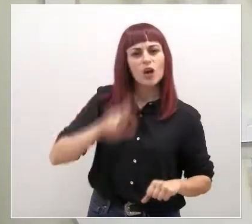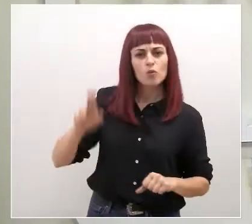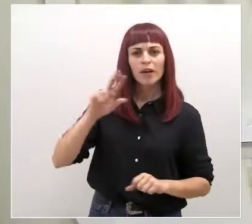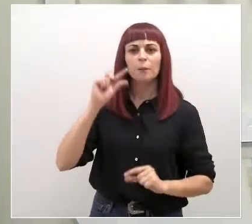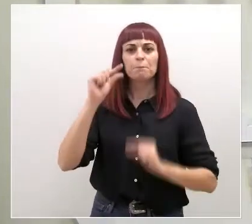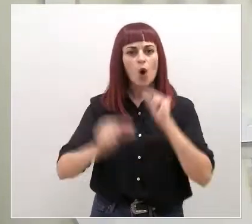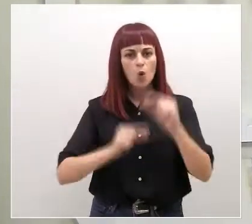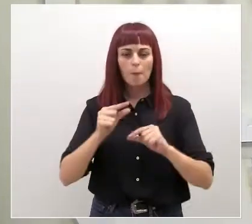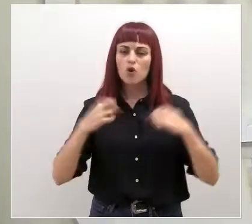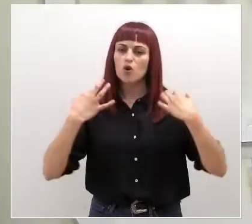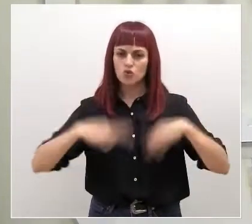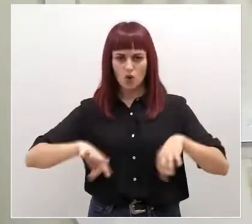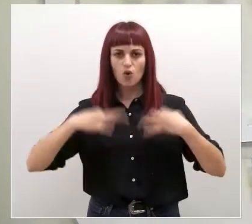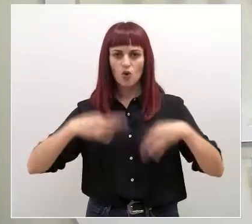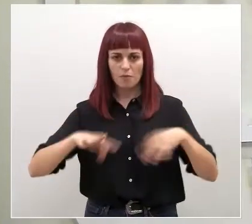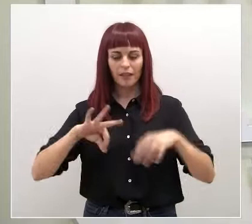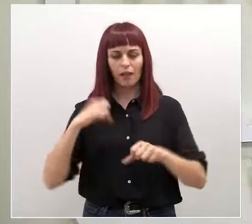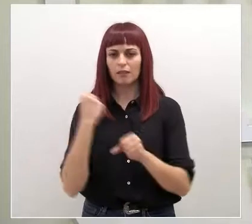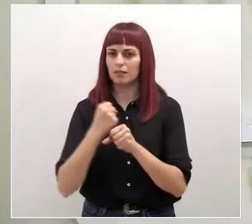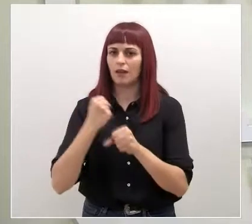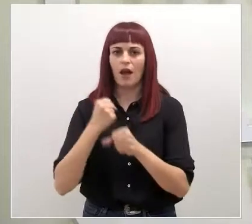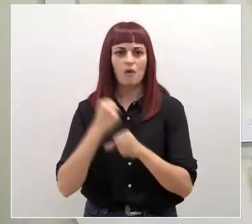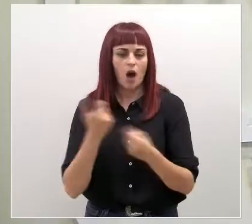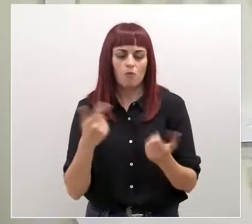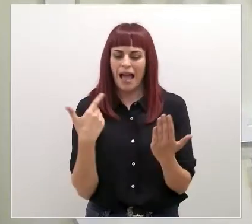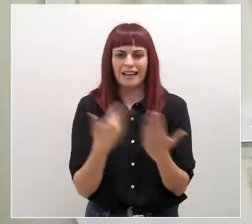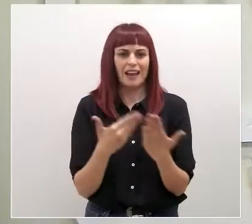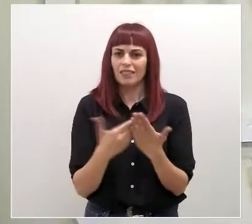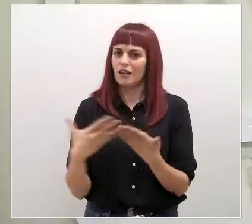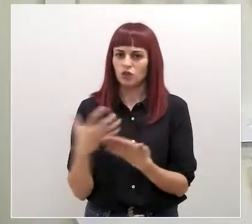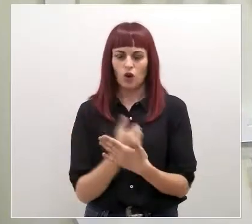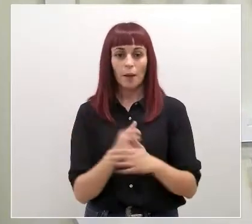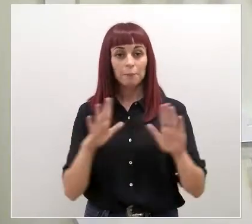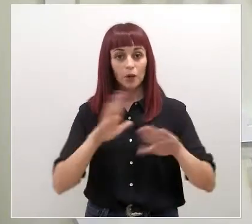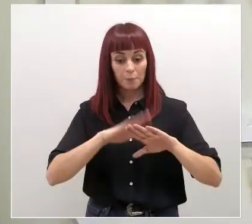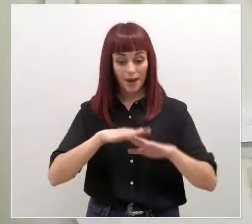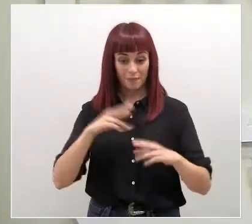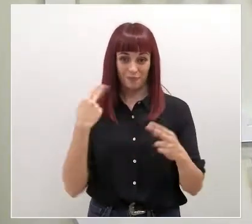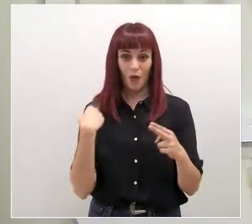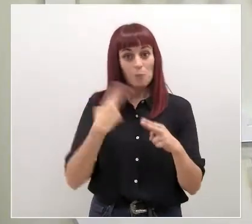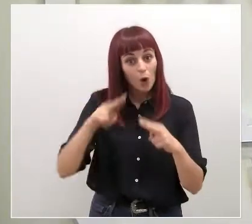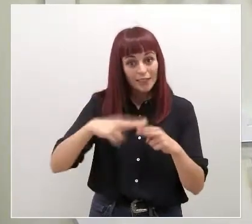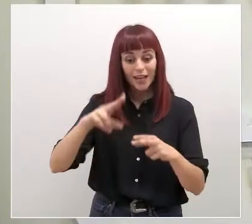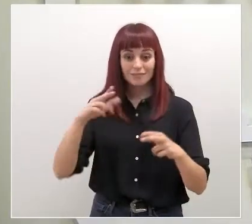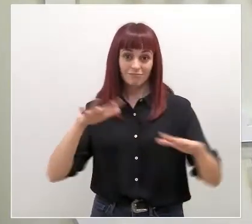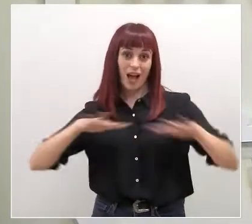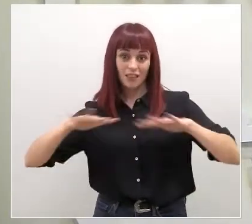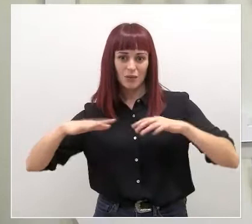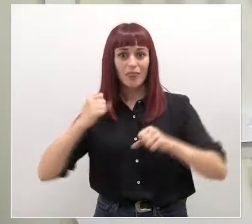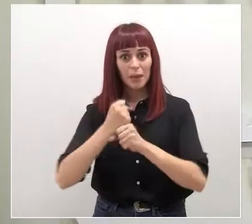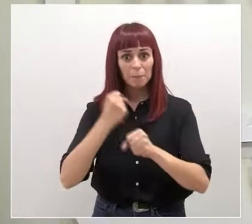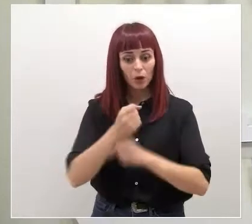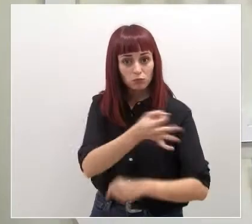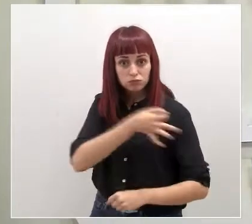poco esa normalidad laboral con todas sus garantías. Pero para que estas políticas activas de empleo sean